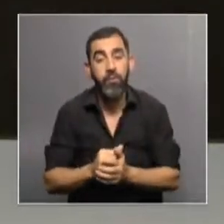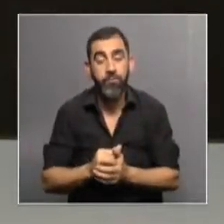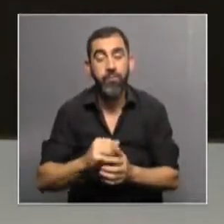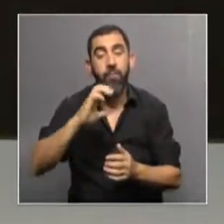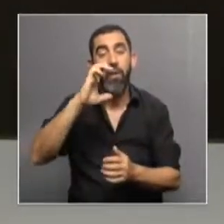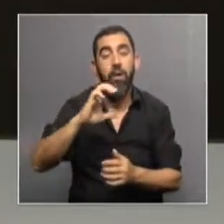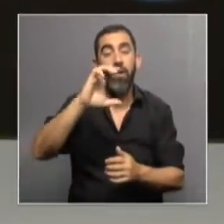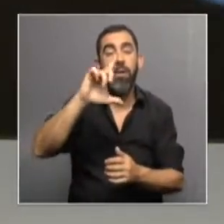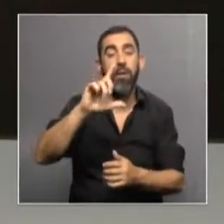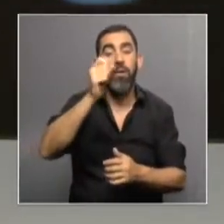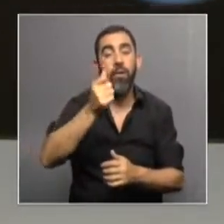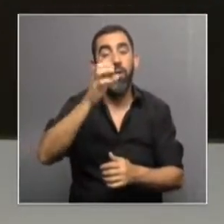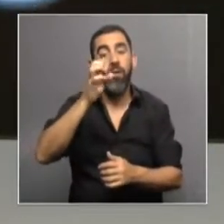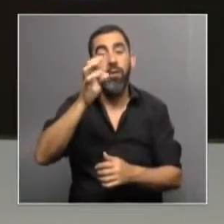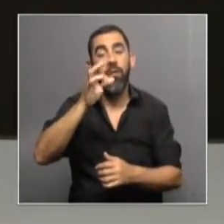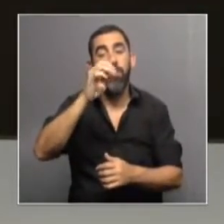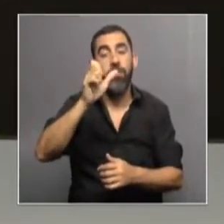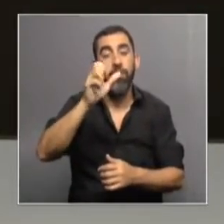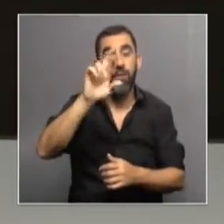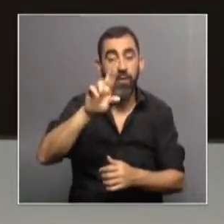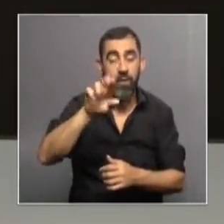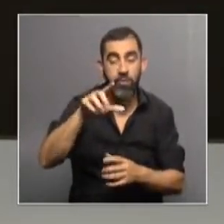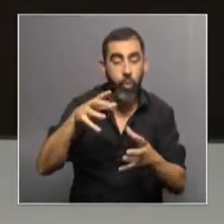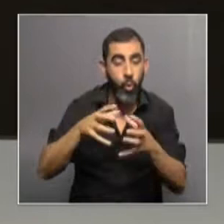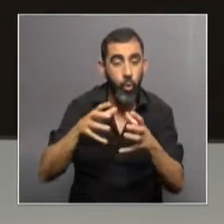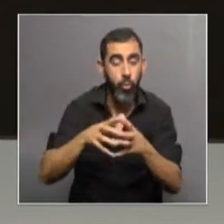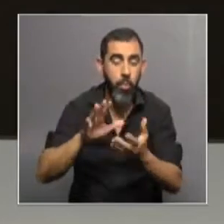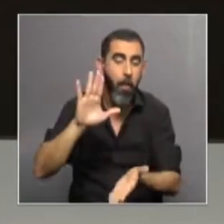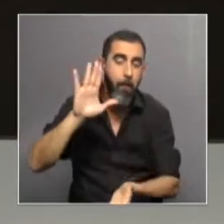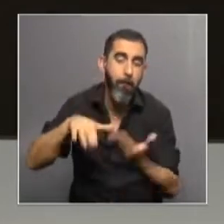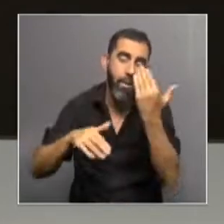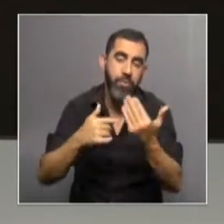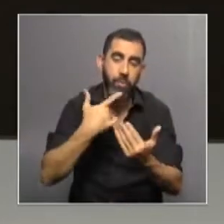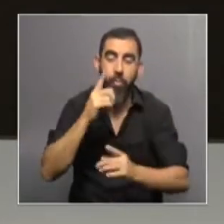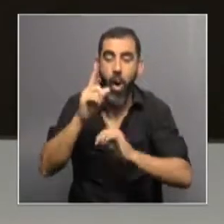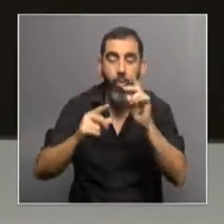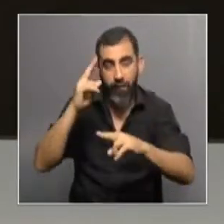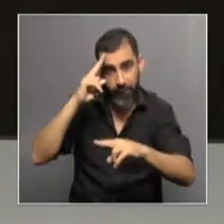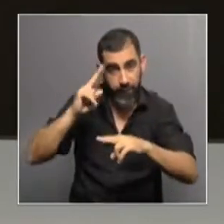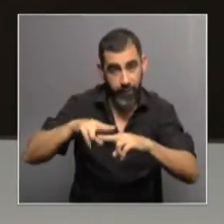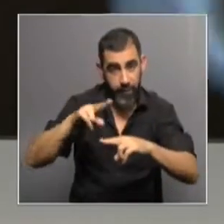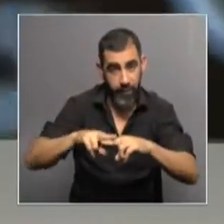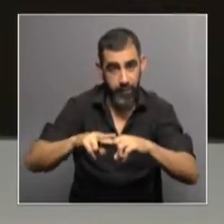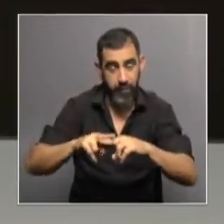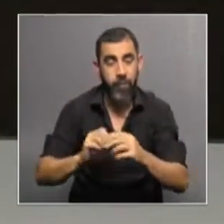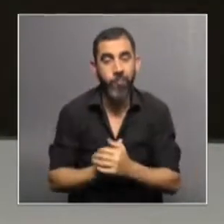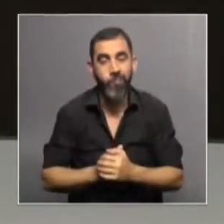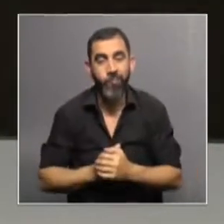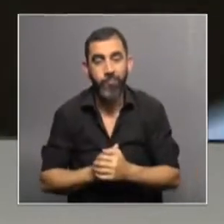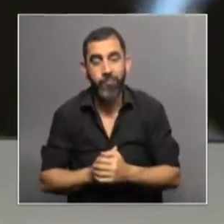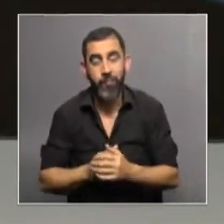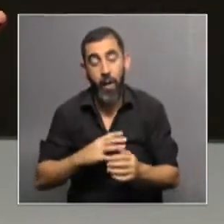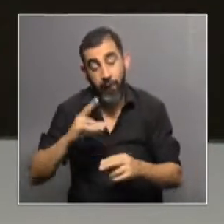clúster. Clúster, por ejemplo, algunos grupos que tienen más preferentemente algunas patologías. No es un clúster, pero hay